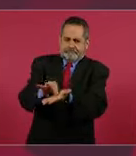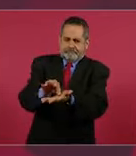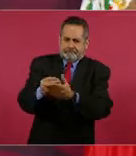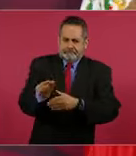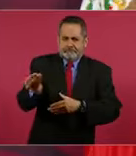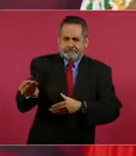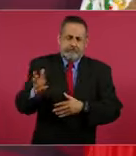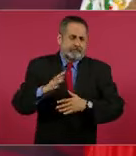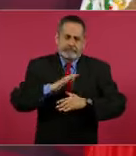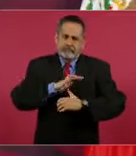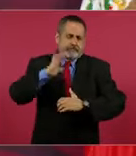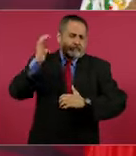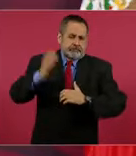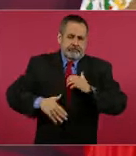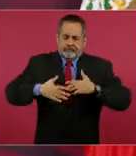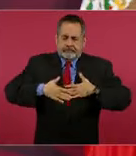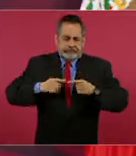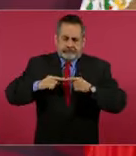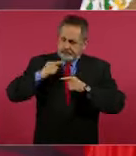porque ya termino mi ciclo